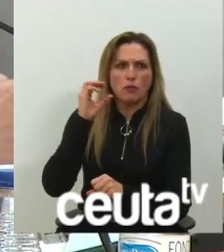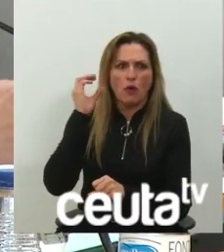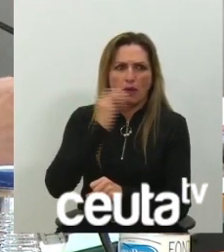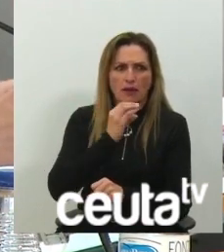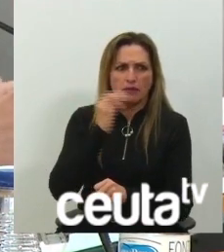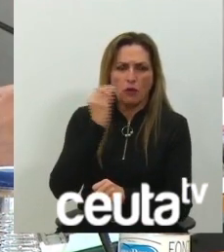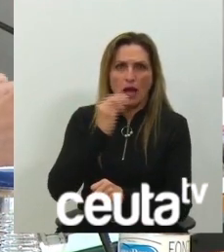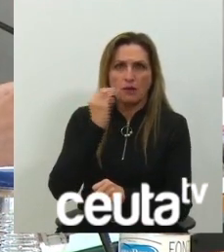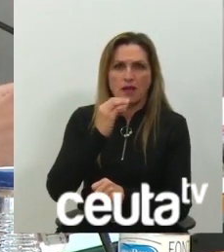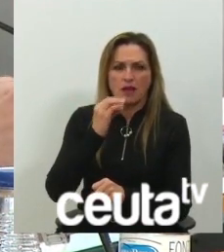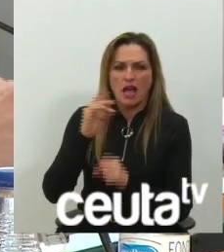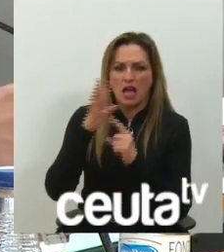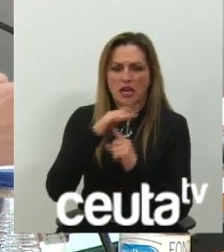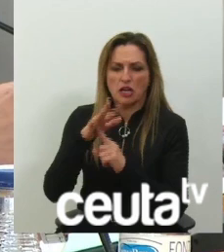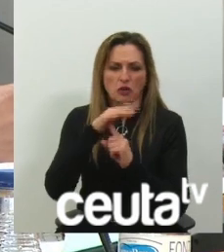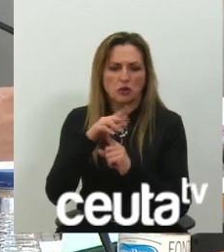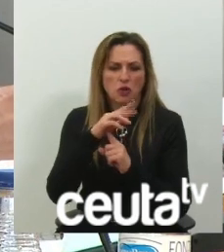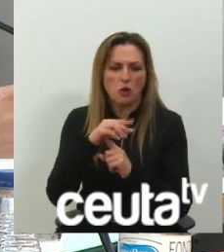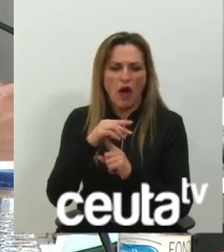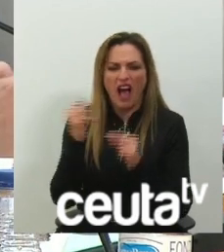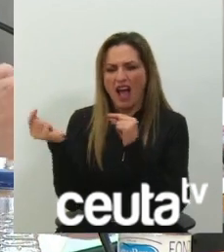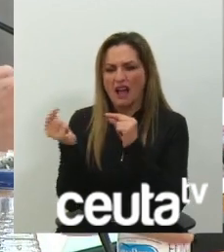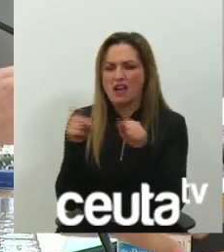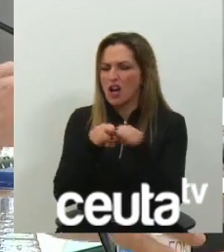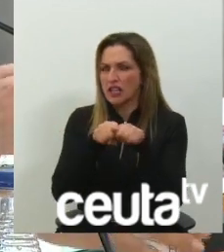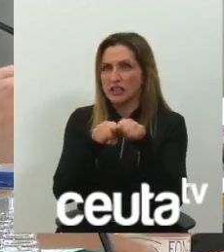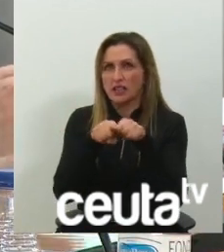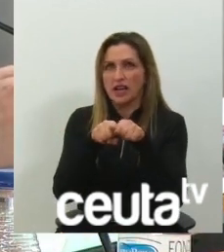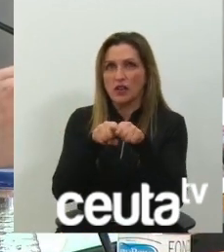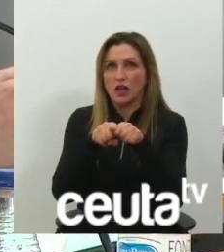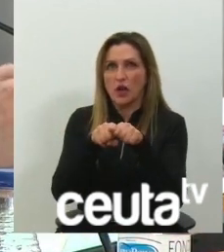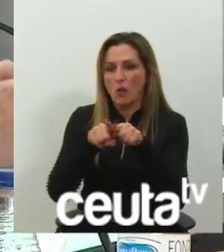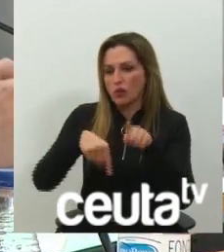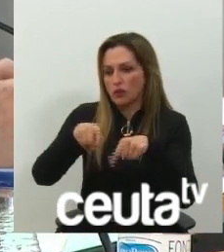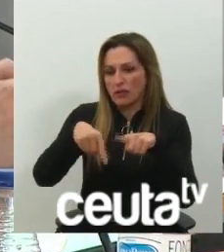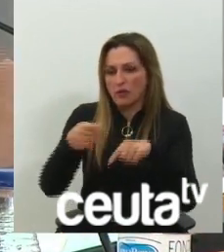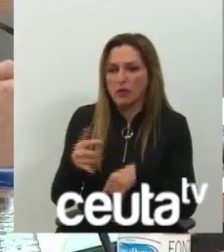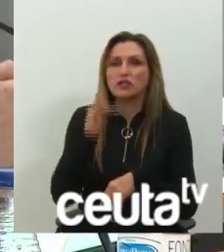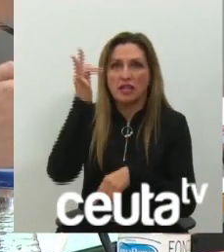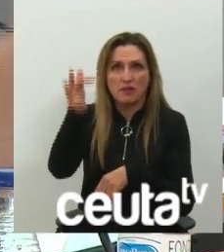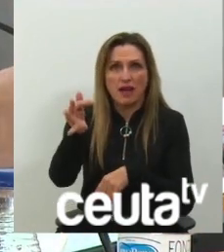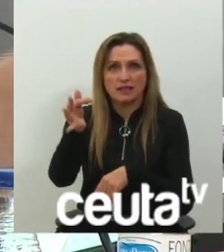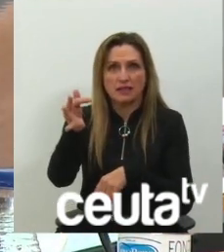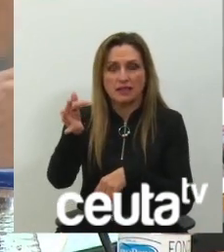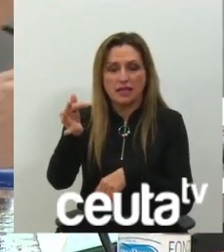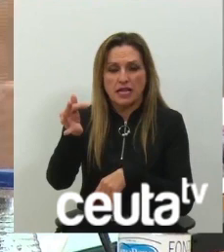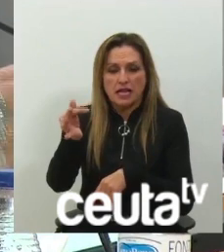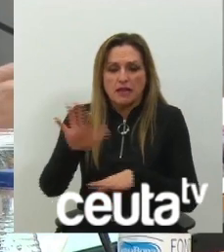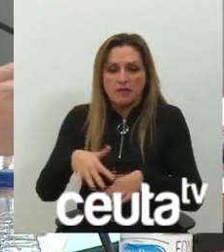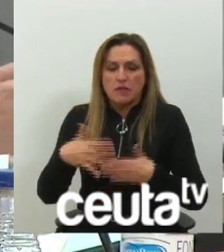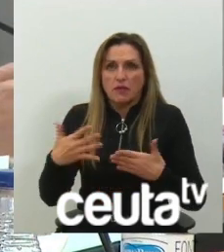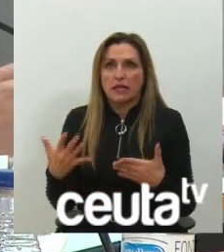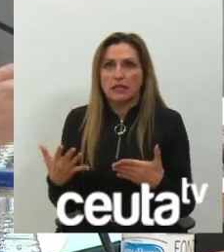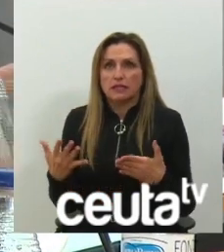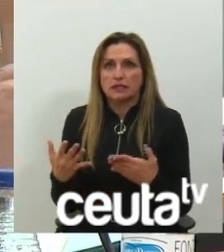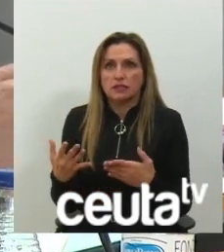helicóptero pero bueno helicóptero es una vía de comunicación más y no es una vía elitista si fuera así si fuera así